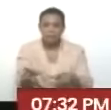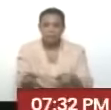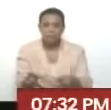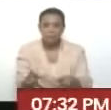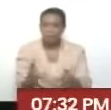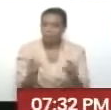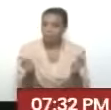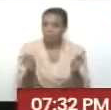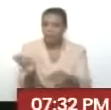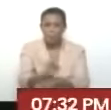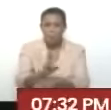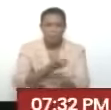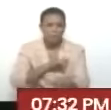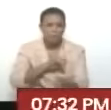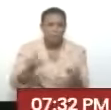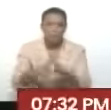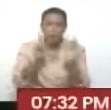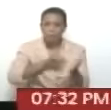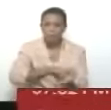volando, pues.